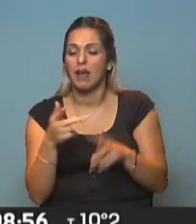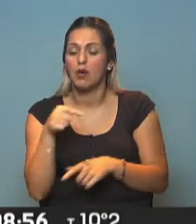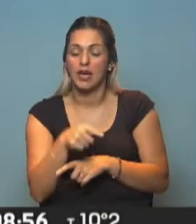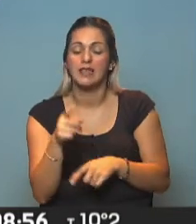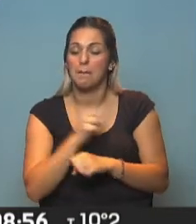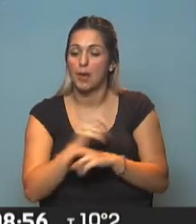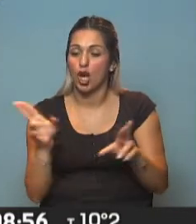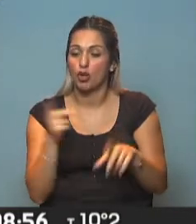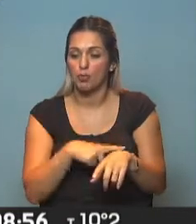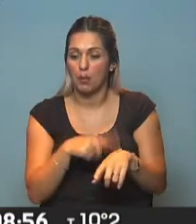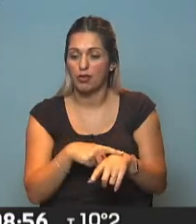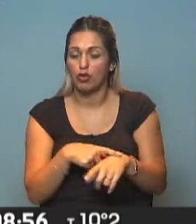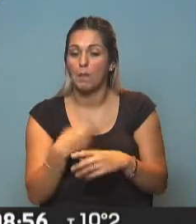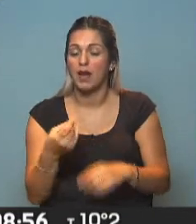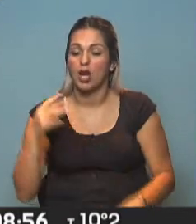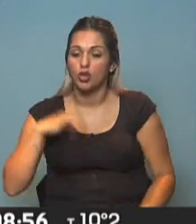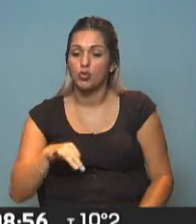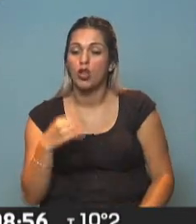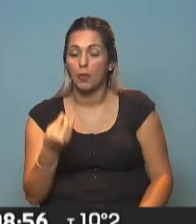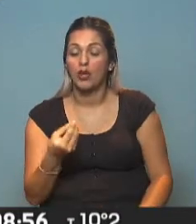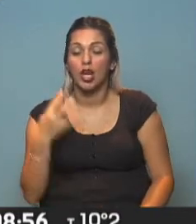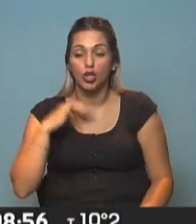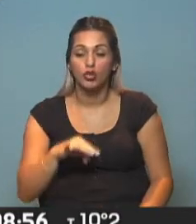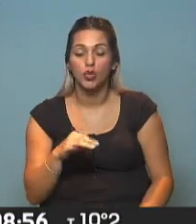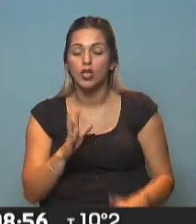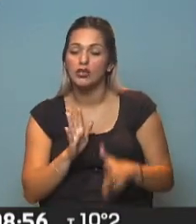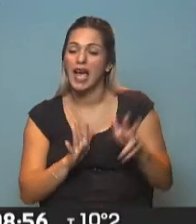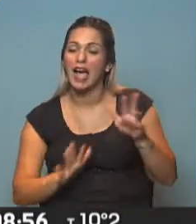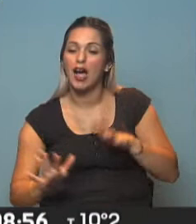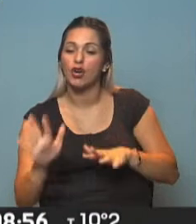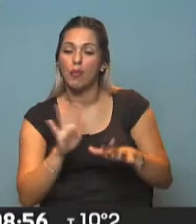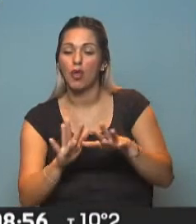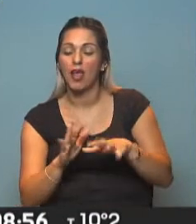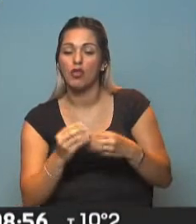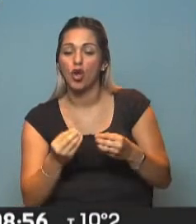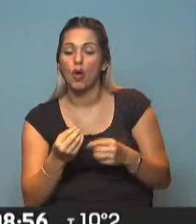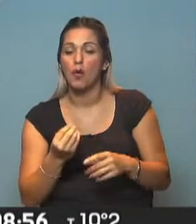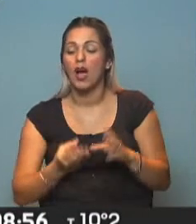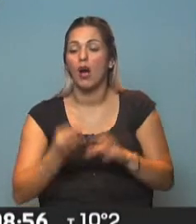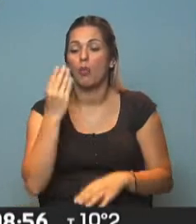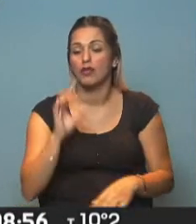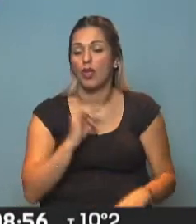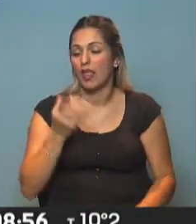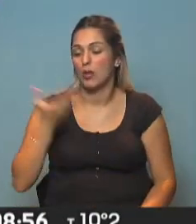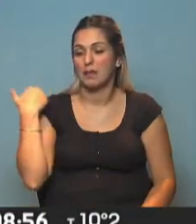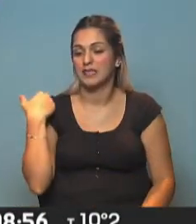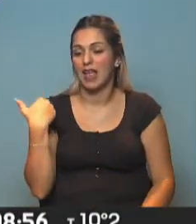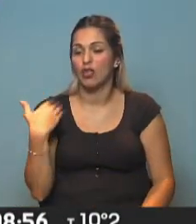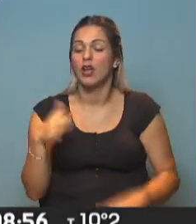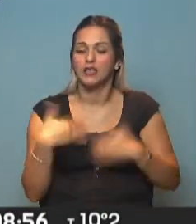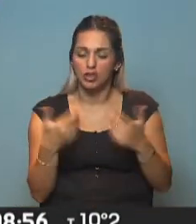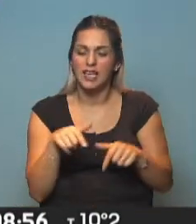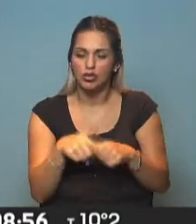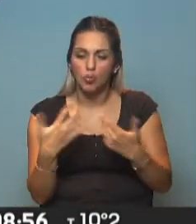momentos para los salarios porque los salarios se están acomodando en base a la inflación del año pasado con lo cual esto puede cambiar